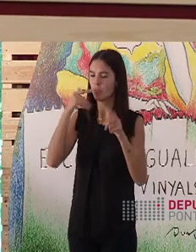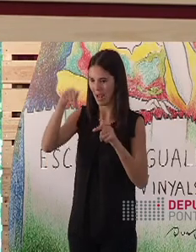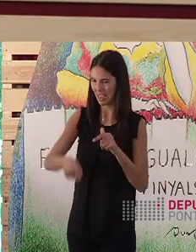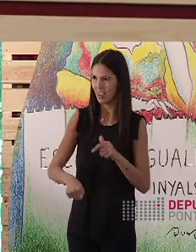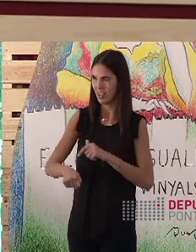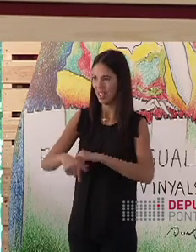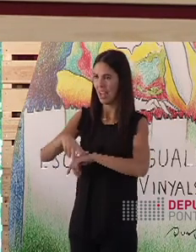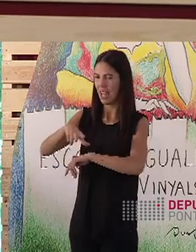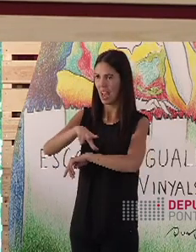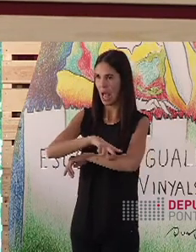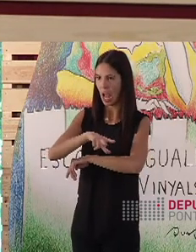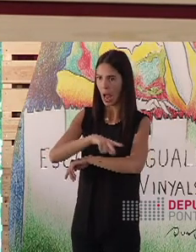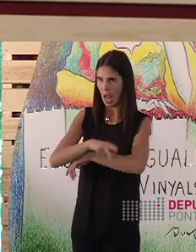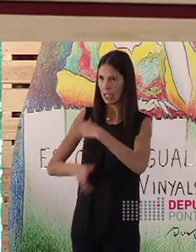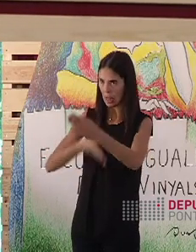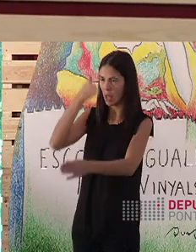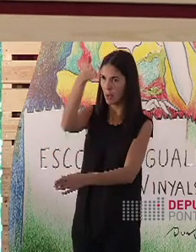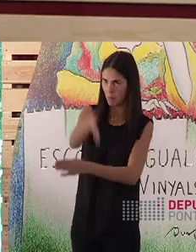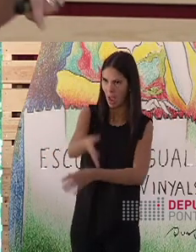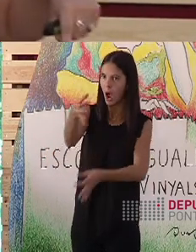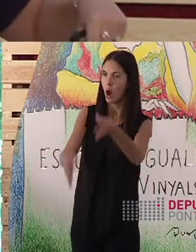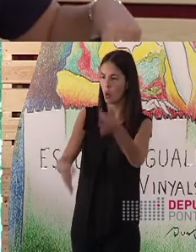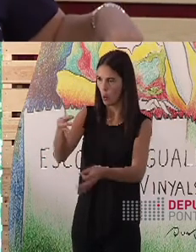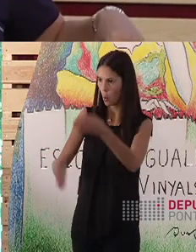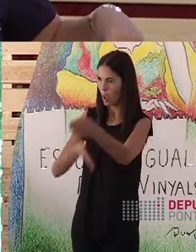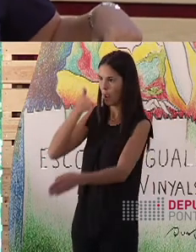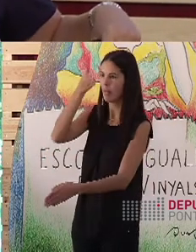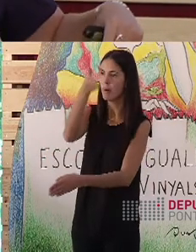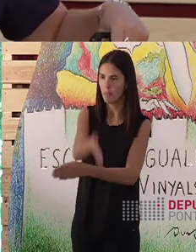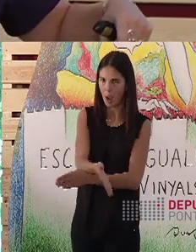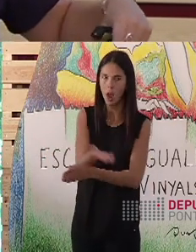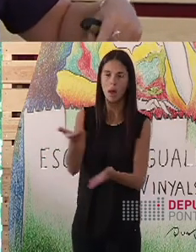verdad? Por aquí pasa o juez, por aquí pasa tamén